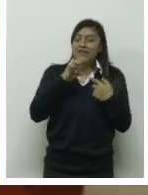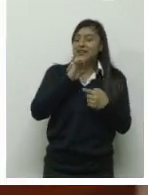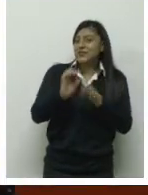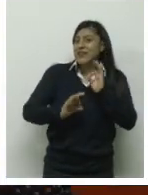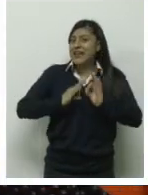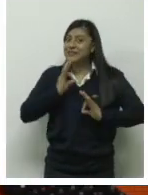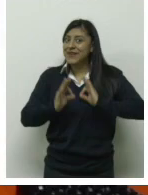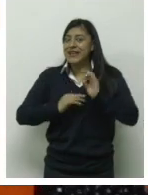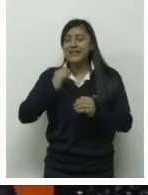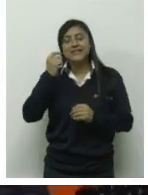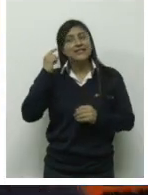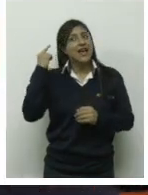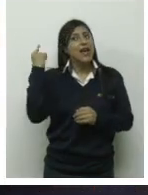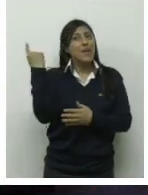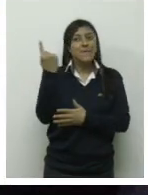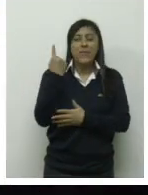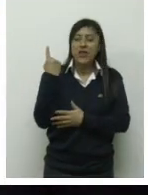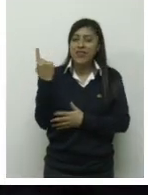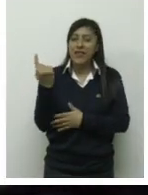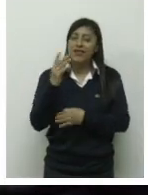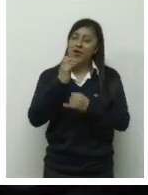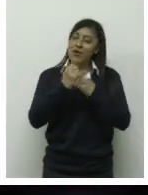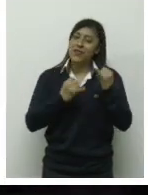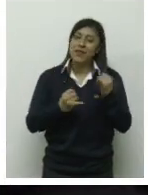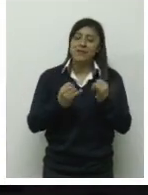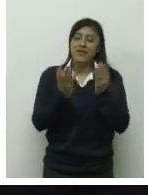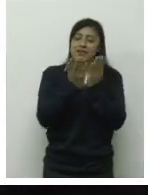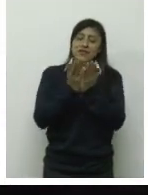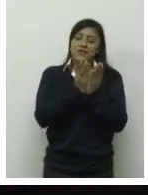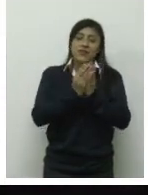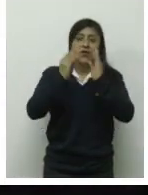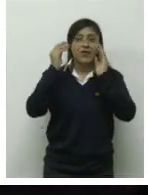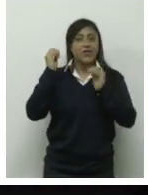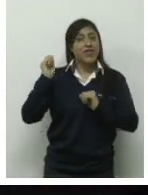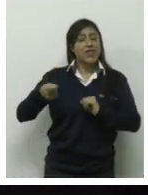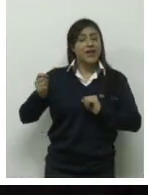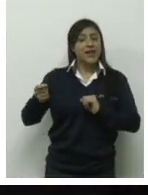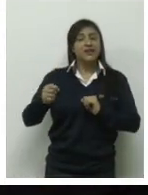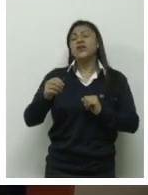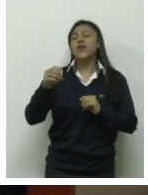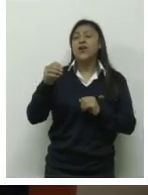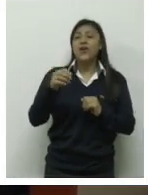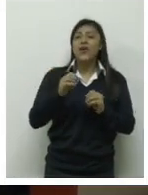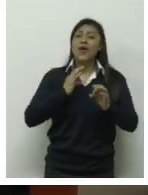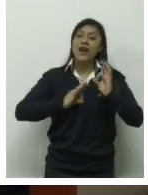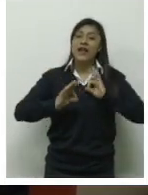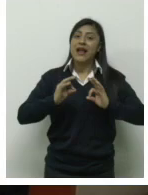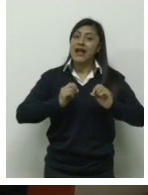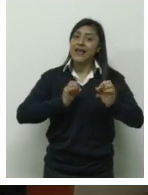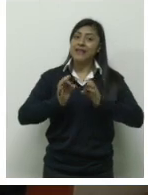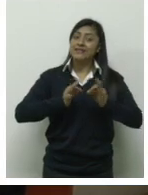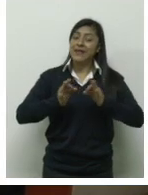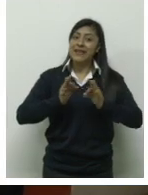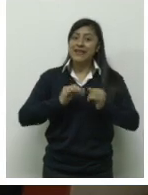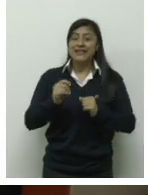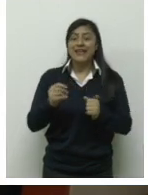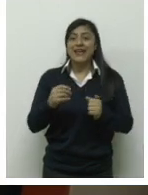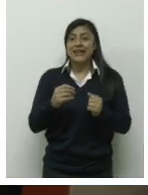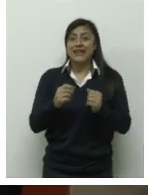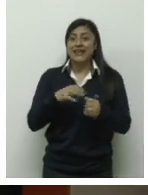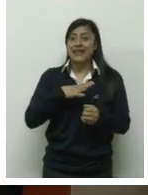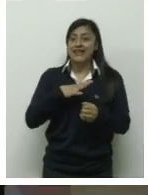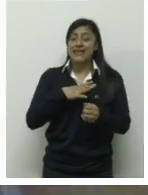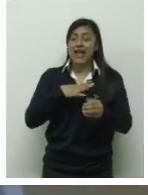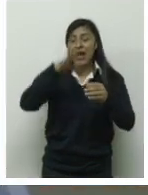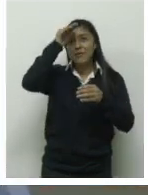una experiencia única y que al combinar sus estudios de derecho con el conocimiento que le da la institución, le ayuda a